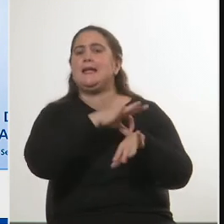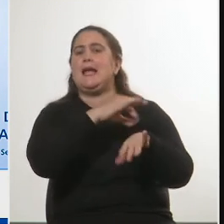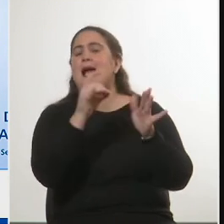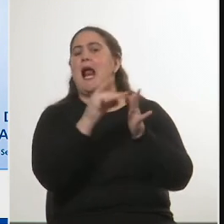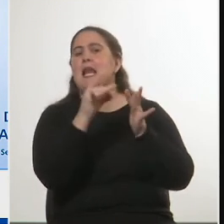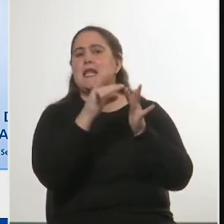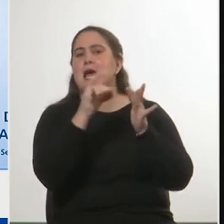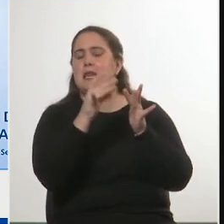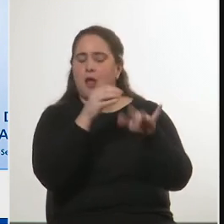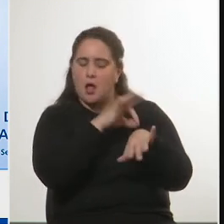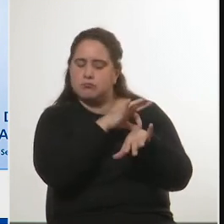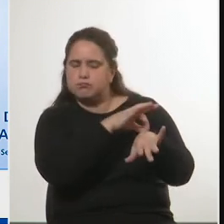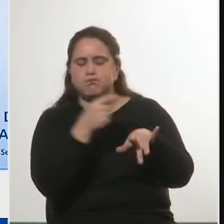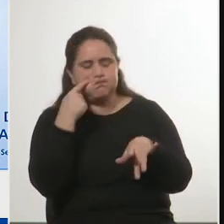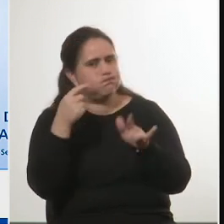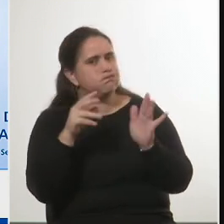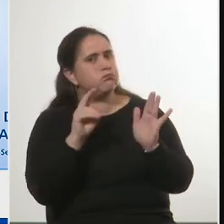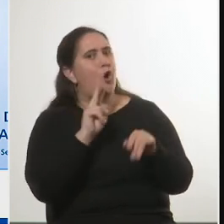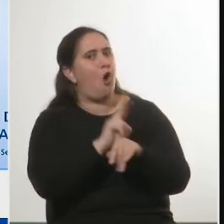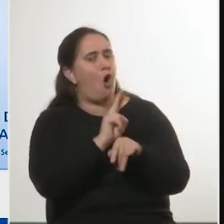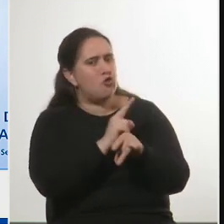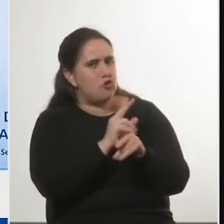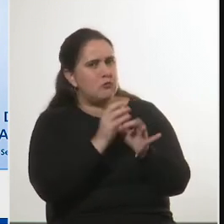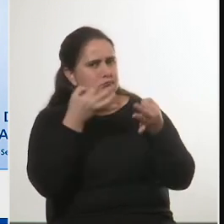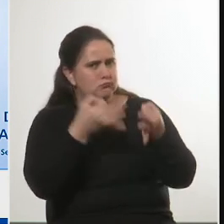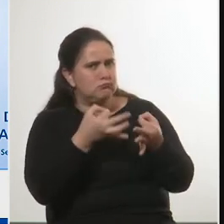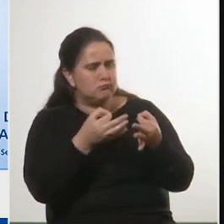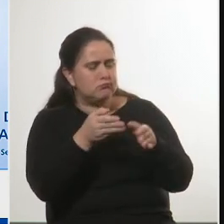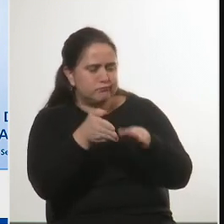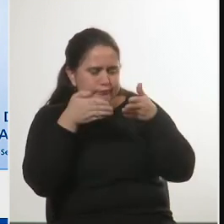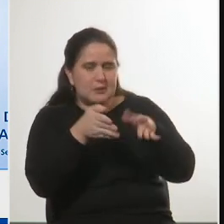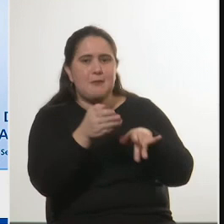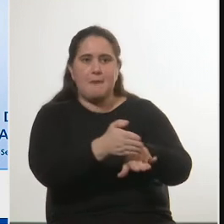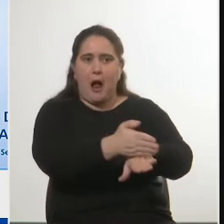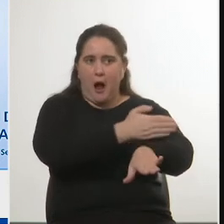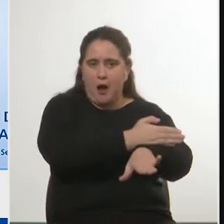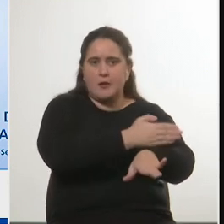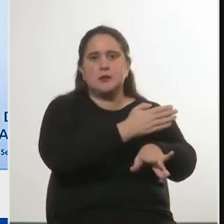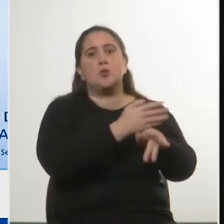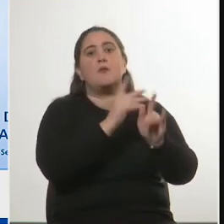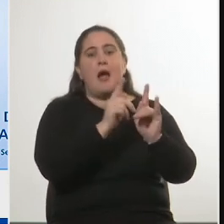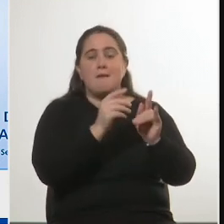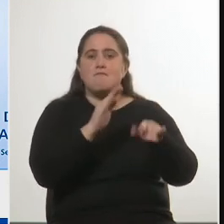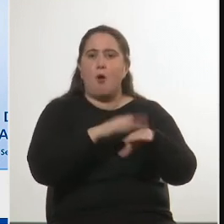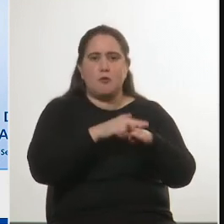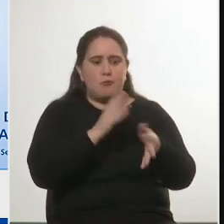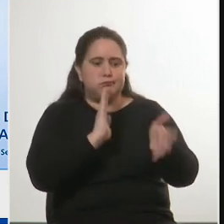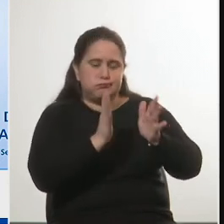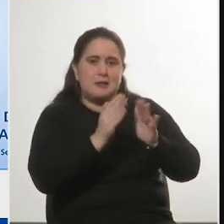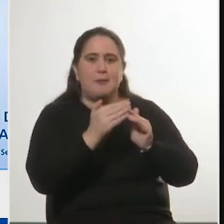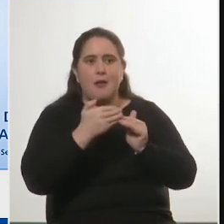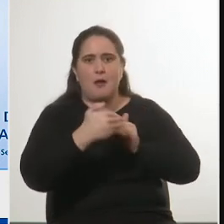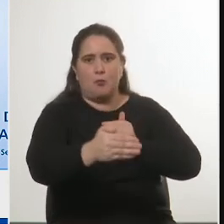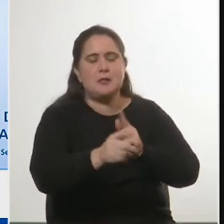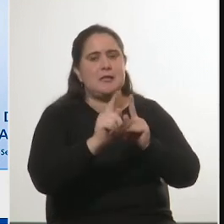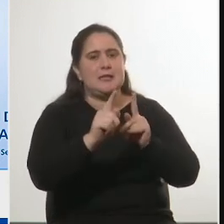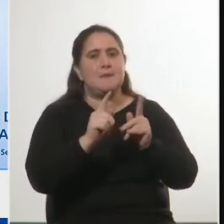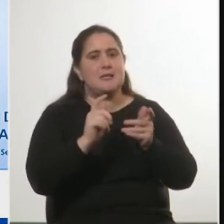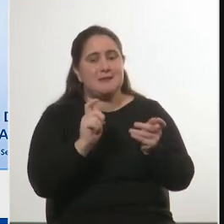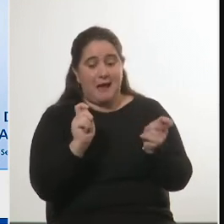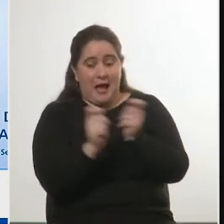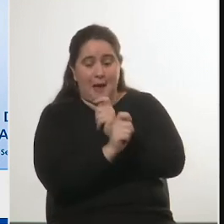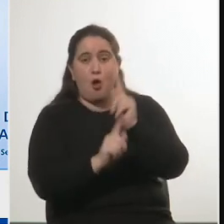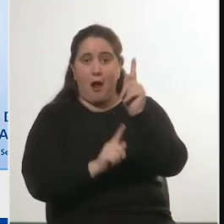de Calidad del Agua, tanto en el pretratamiento como en la ósmosis, así como actuar transparentemente ante los cambios de